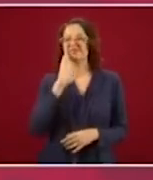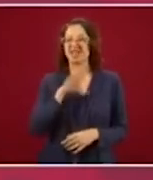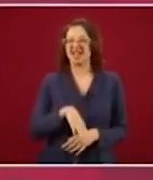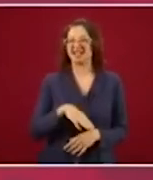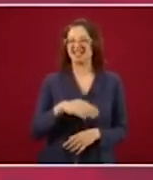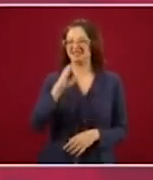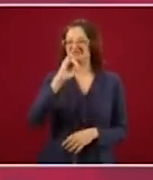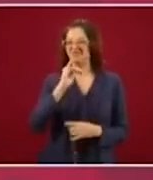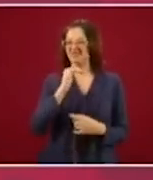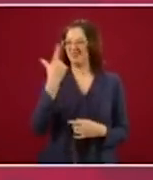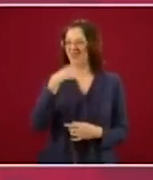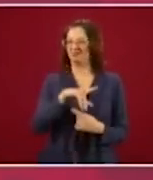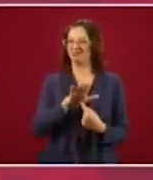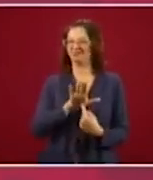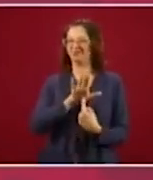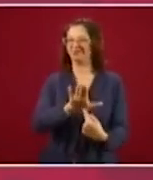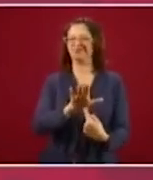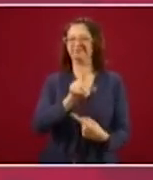pero